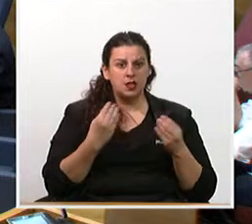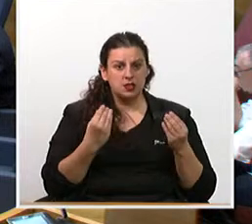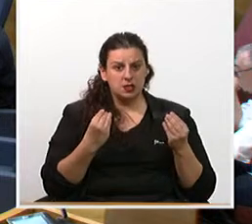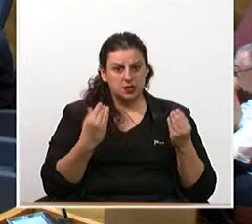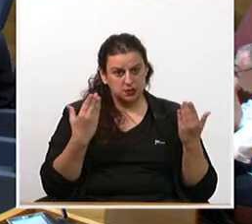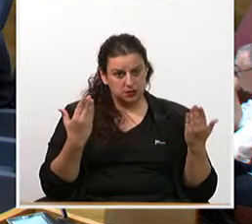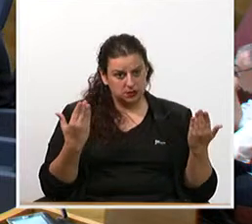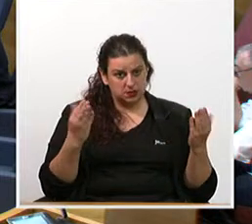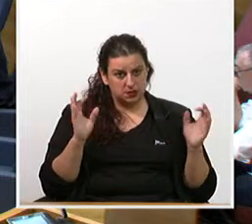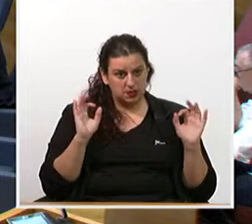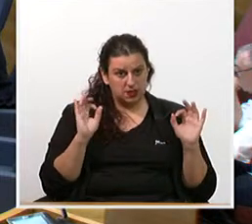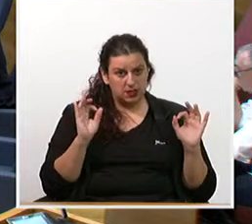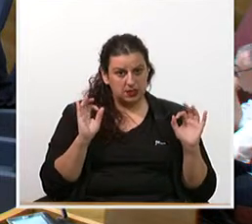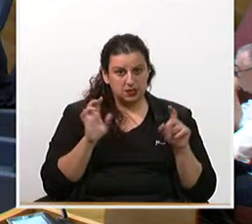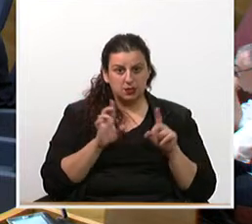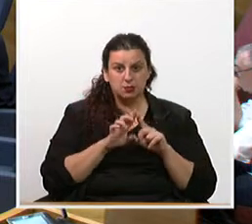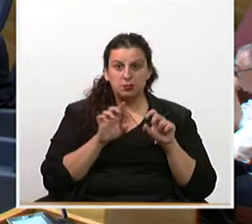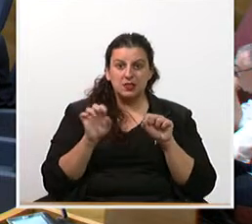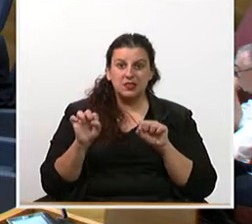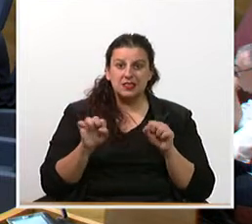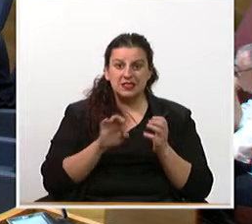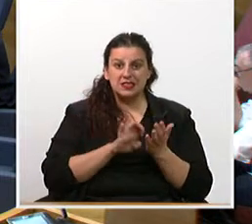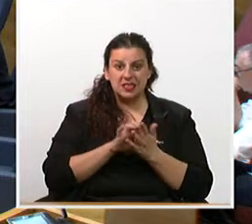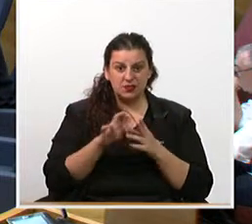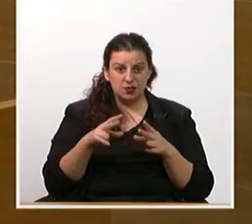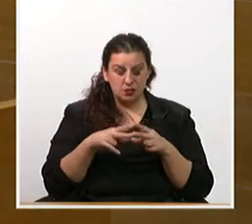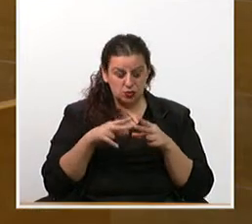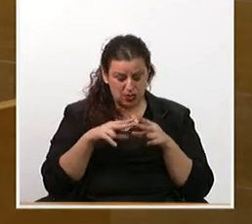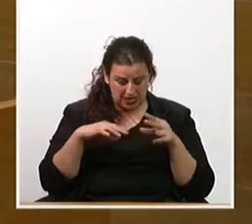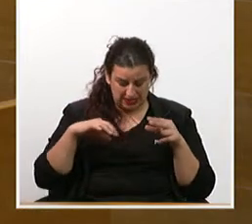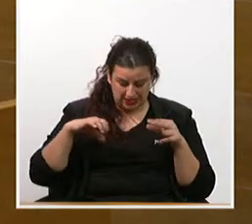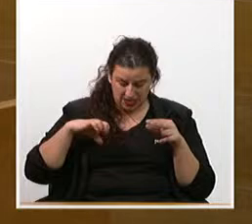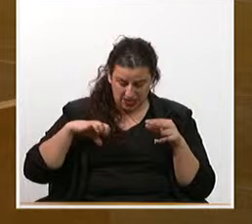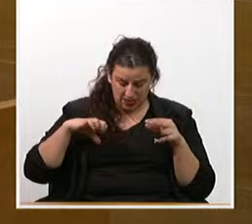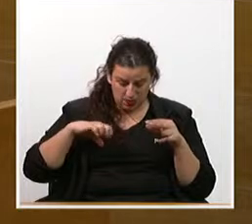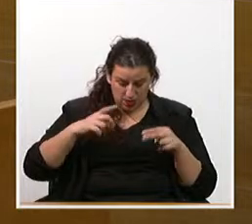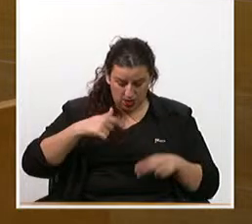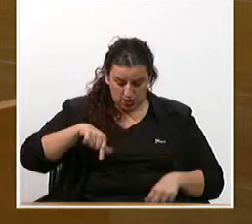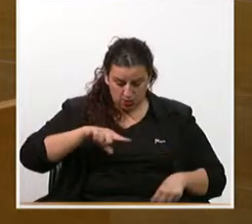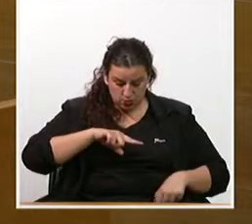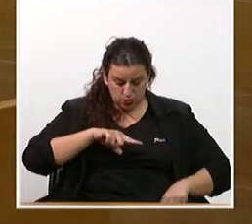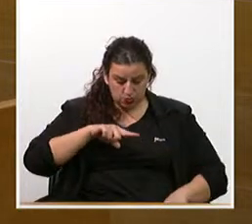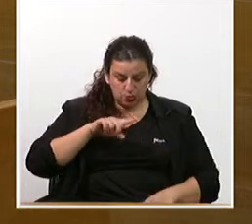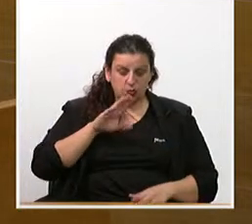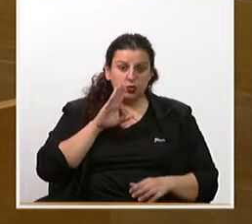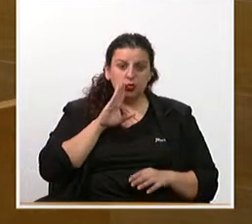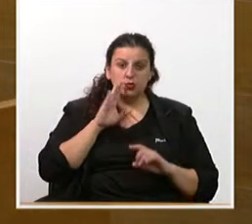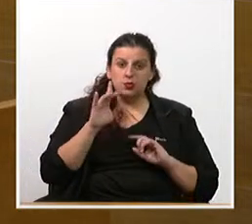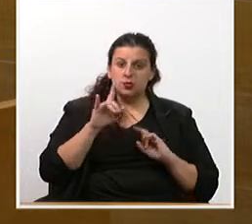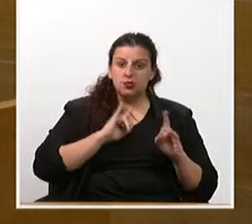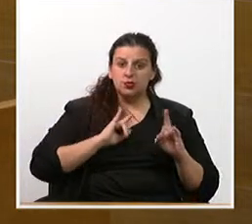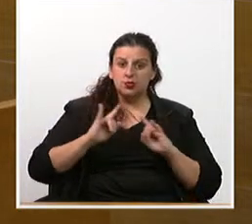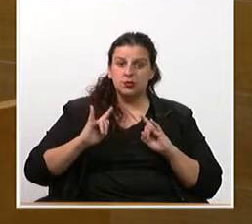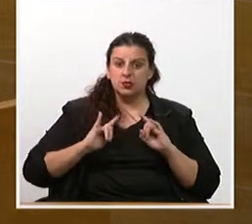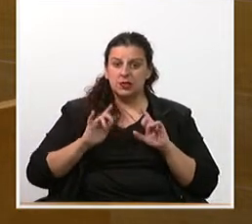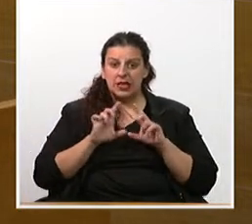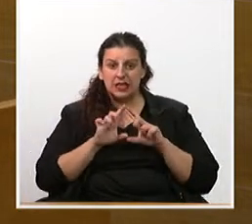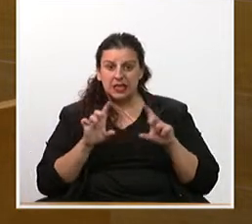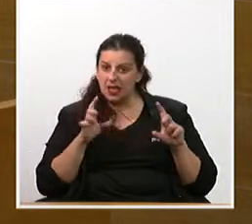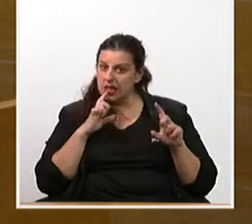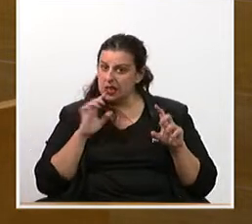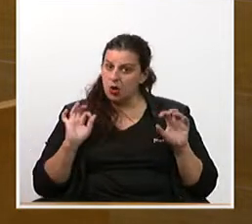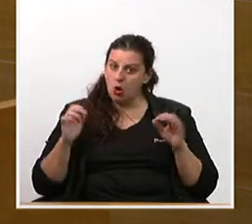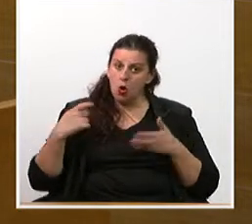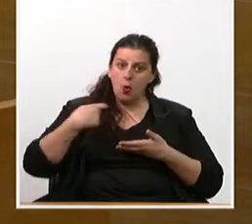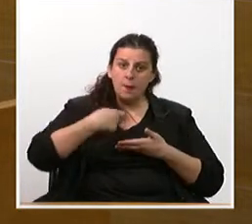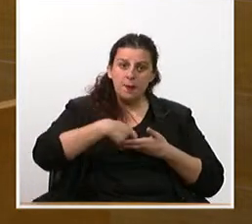así como protegían los servicios sociales deudas que nosotros hemos recibido llamadas de las entidades diciéndonos o me pagas o no puedo